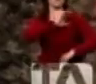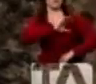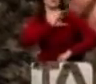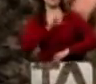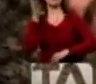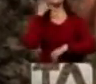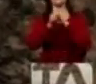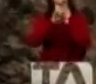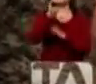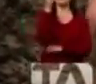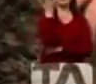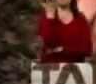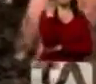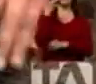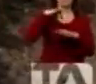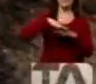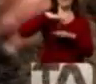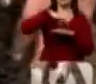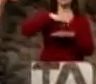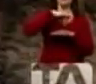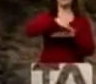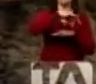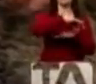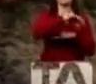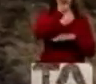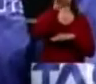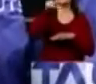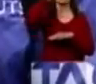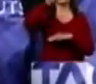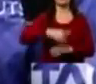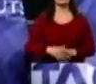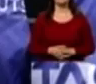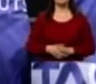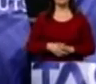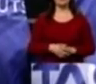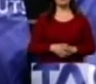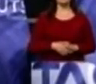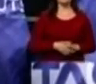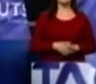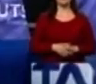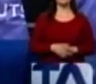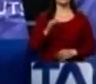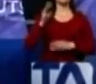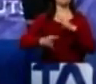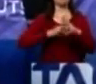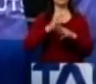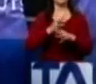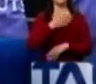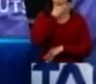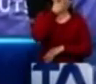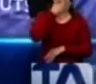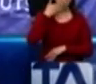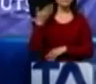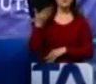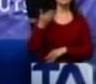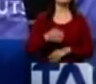desde el 2015 ha sembrado ya 1.000.000 de árboles. Plantando árboles, dejando el mundo mejor de cómo lo encontramos. Bueno, aquí se